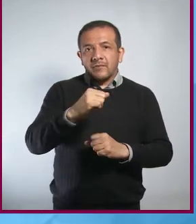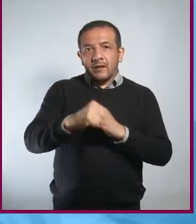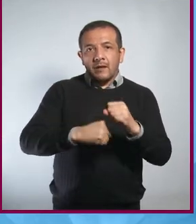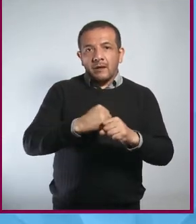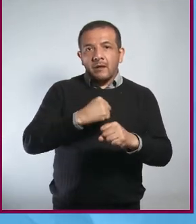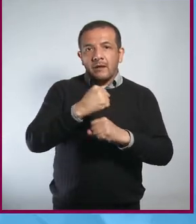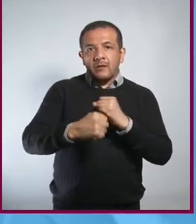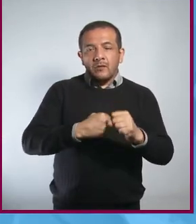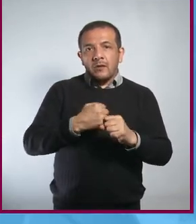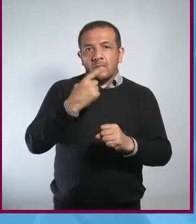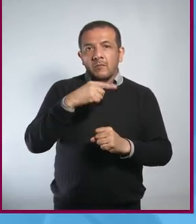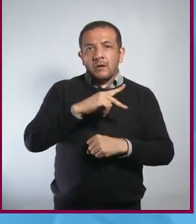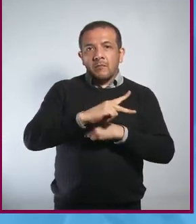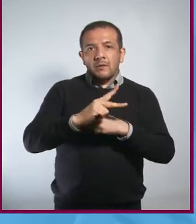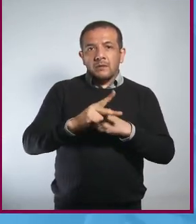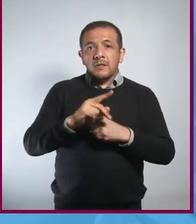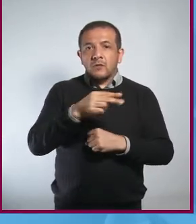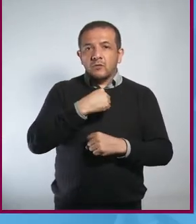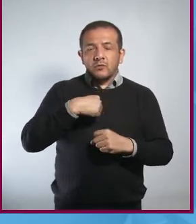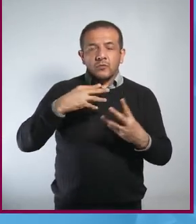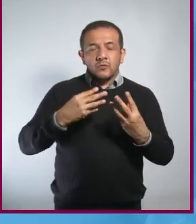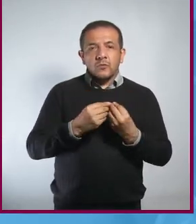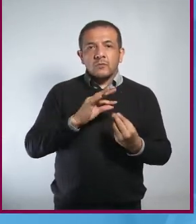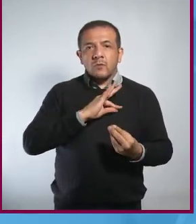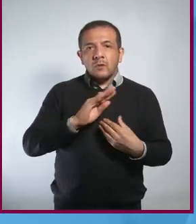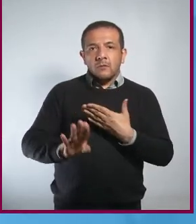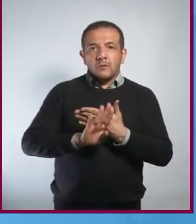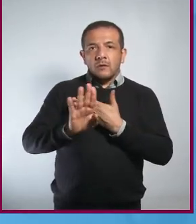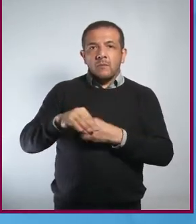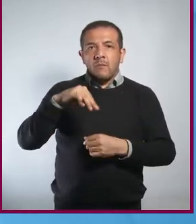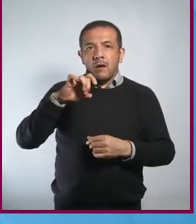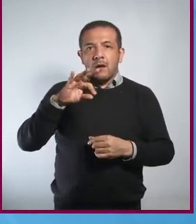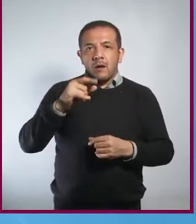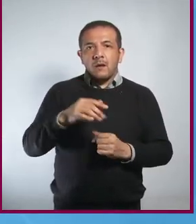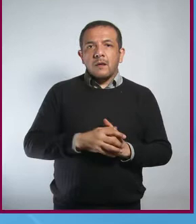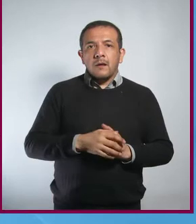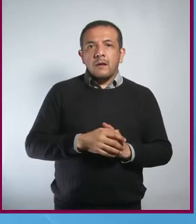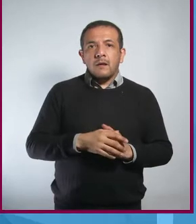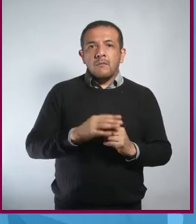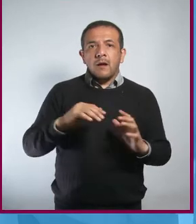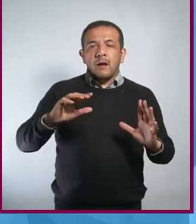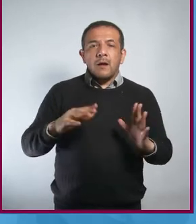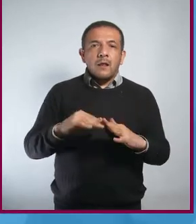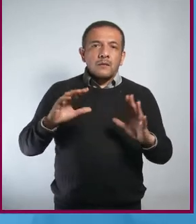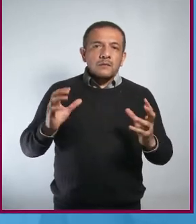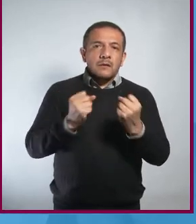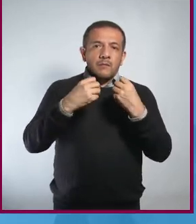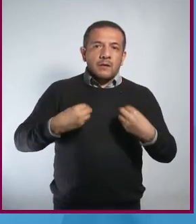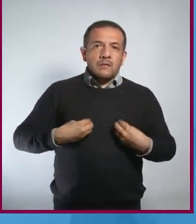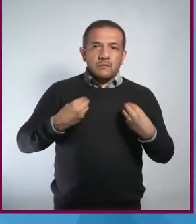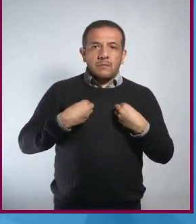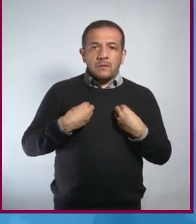podemos vencer a la malaria por la salud y el bienestar de millones de personas de todo el mundo.